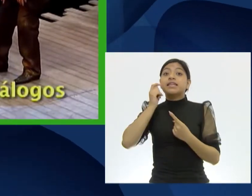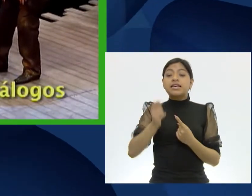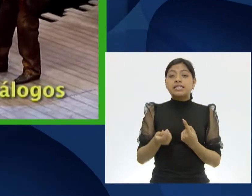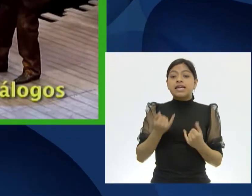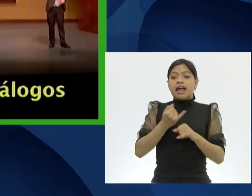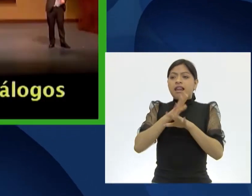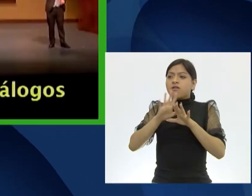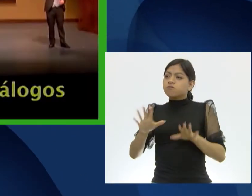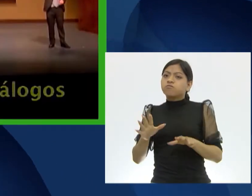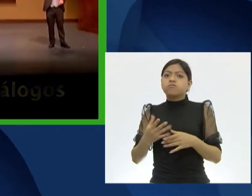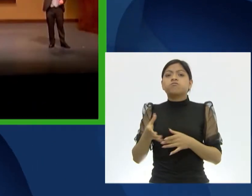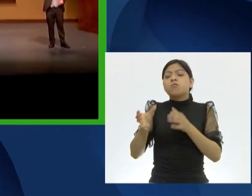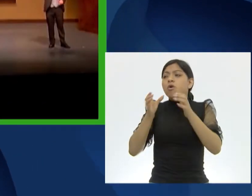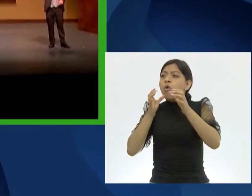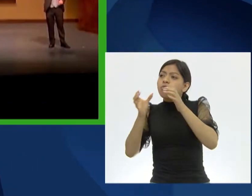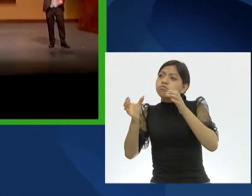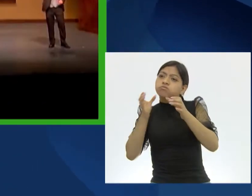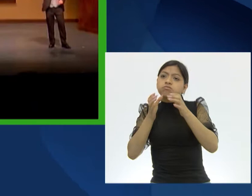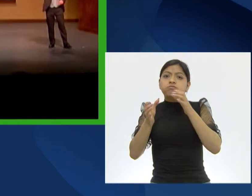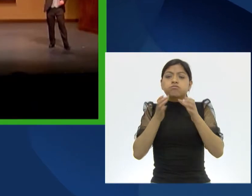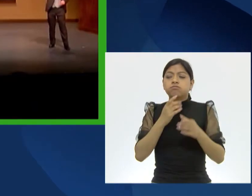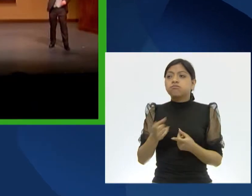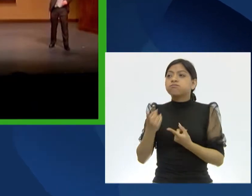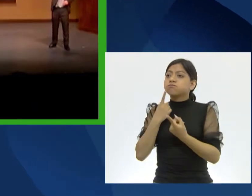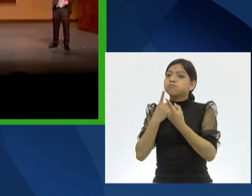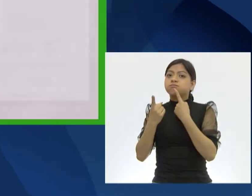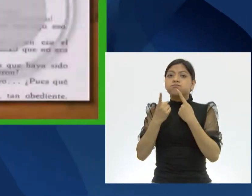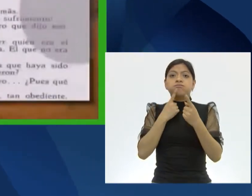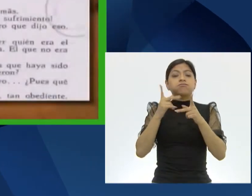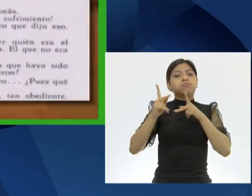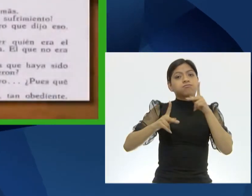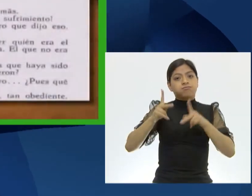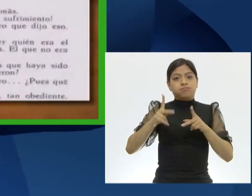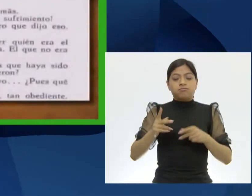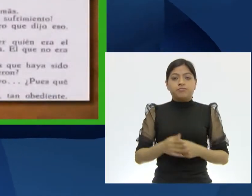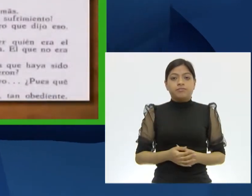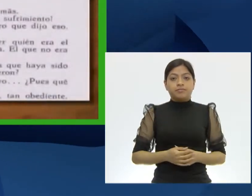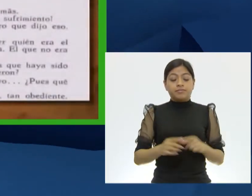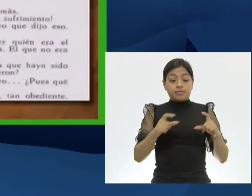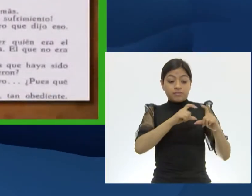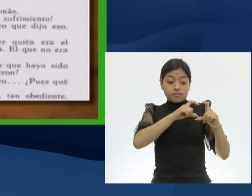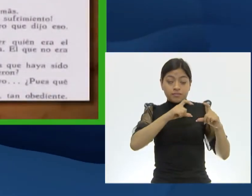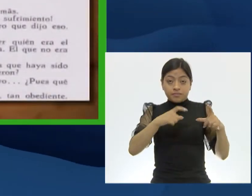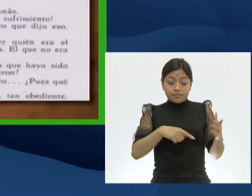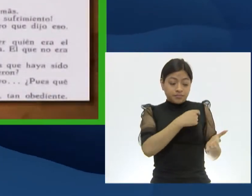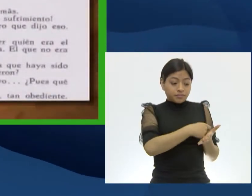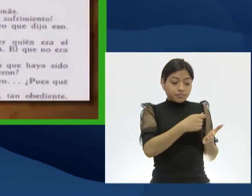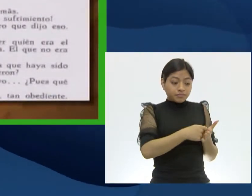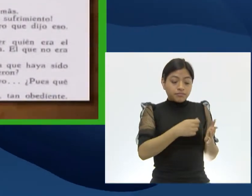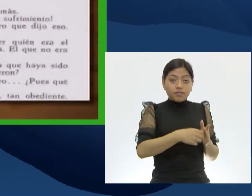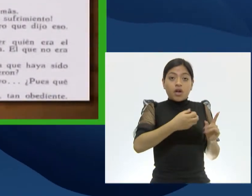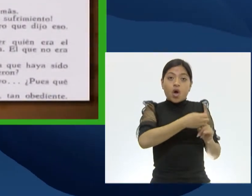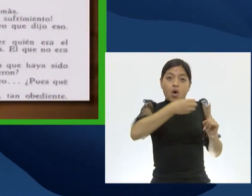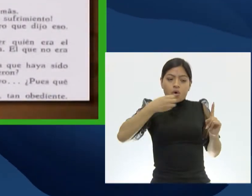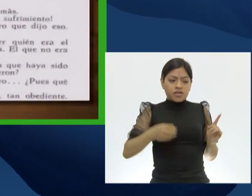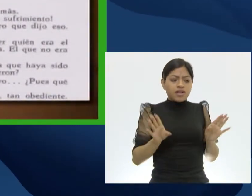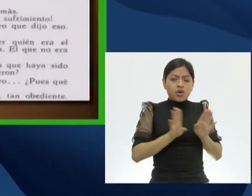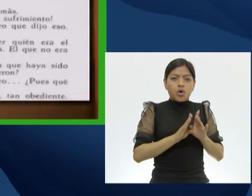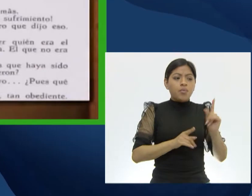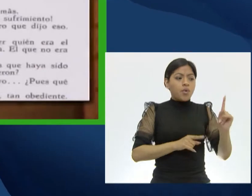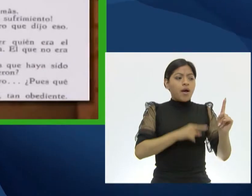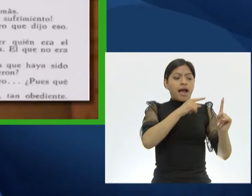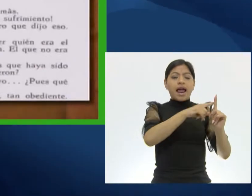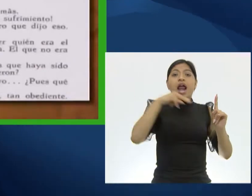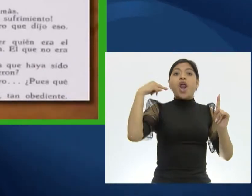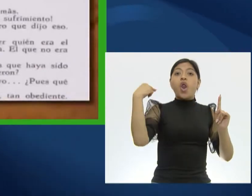información hablada que se da entre dos o más personajes. En el texto aparece primero el nombre del personaje que habla,